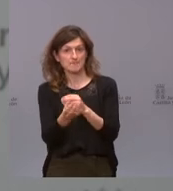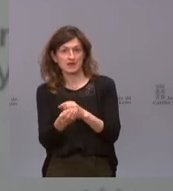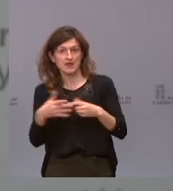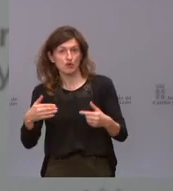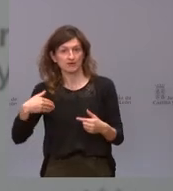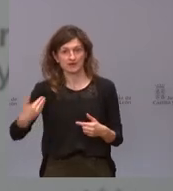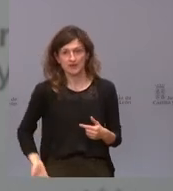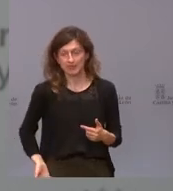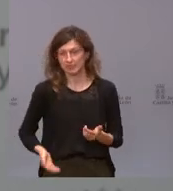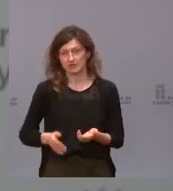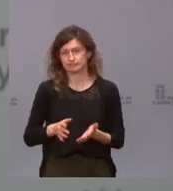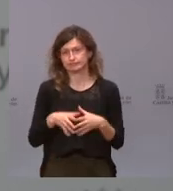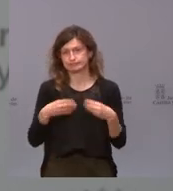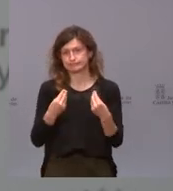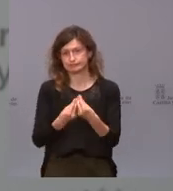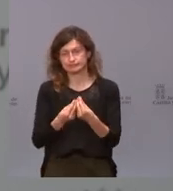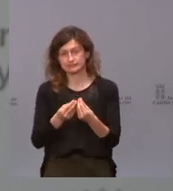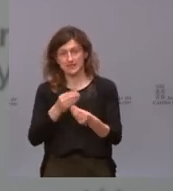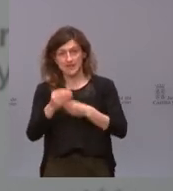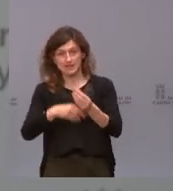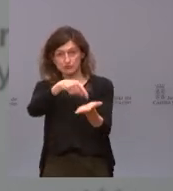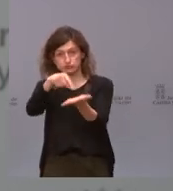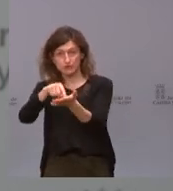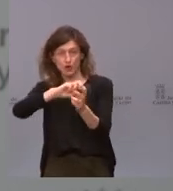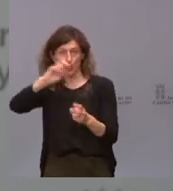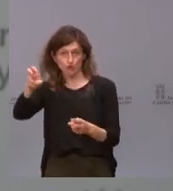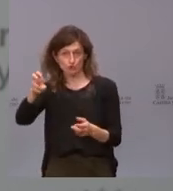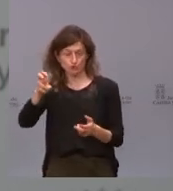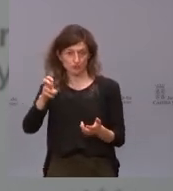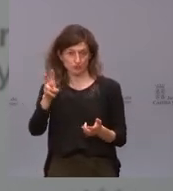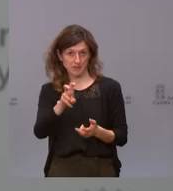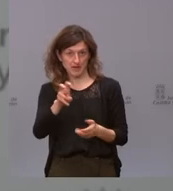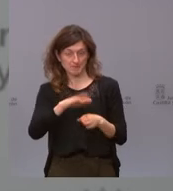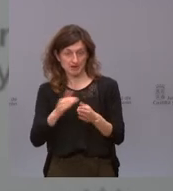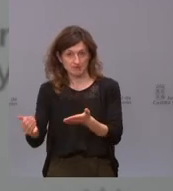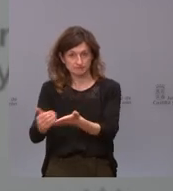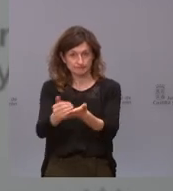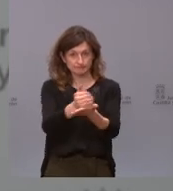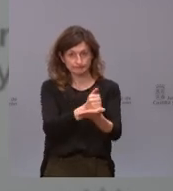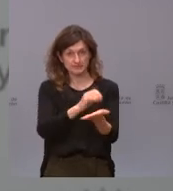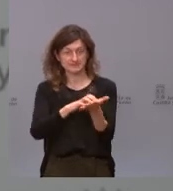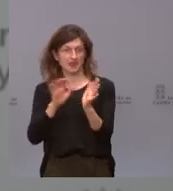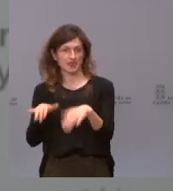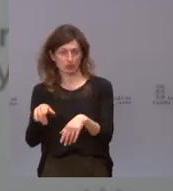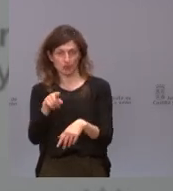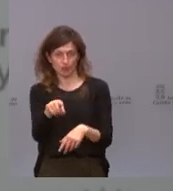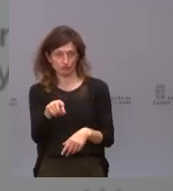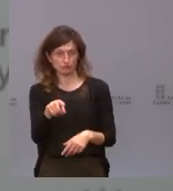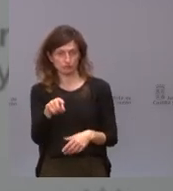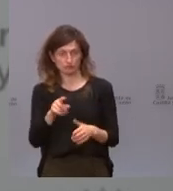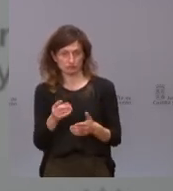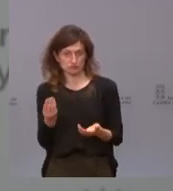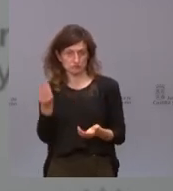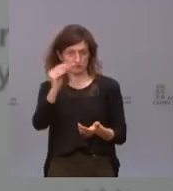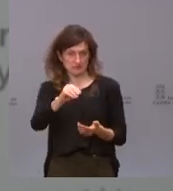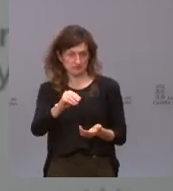definitiva para contribuir con nuevos hechos imponibles dos tributos que permitan que la recaudación en el conjunto de castilla y león pues se vea incrementado